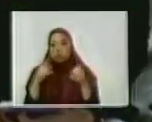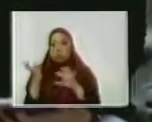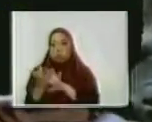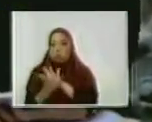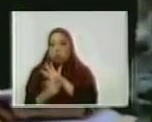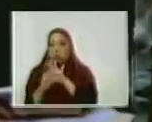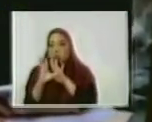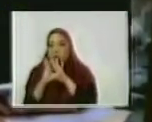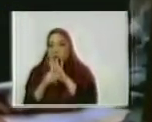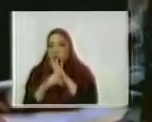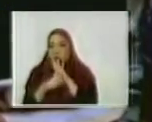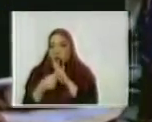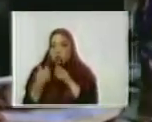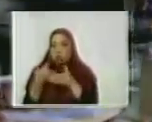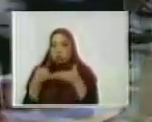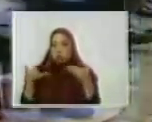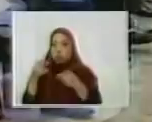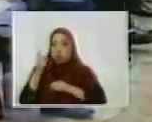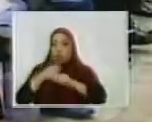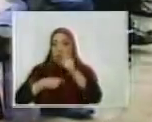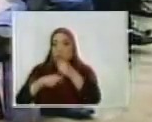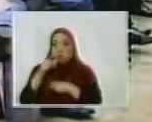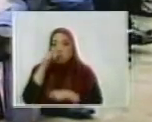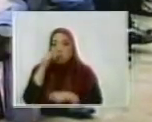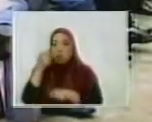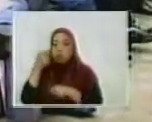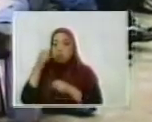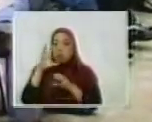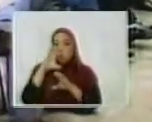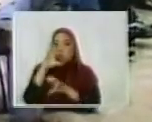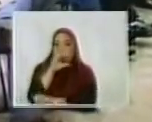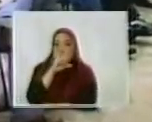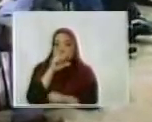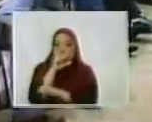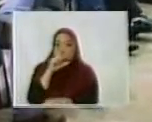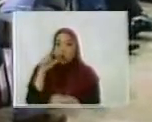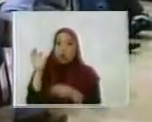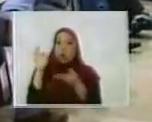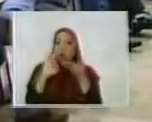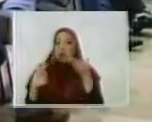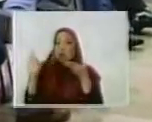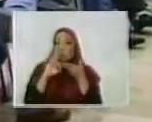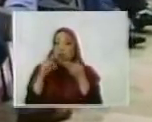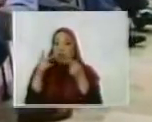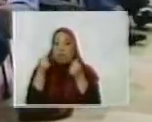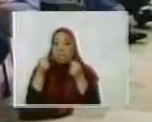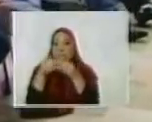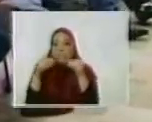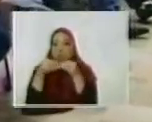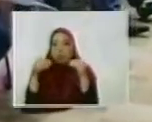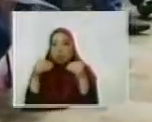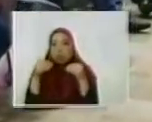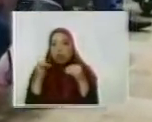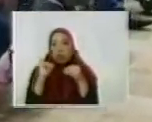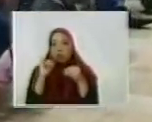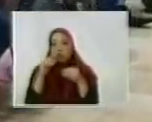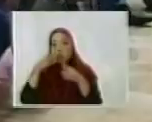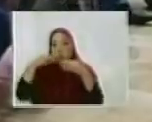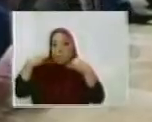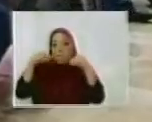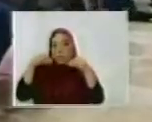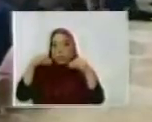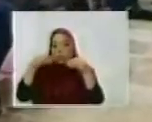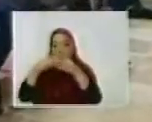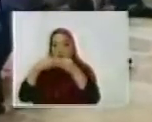especulación, acaparamiento, usura, comercialización y extracción de monedas y billetes. Solicito,